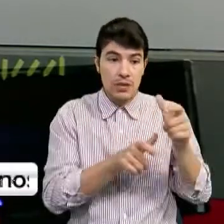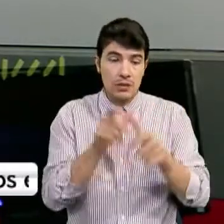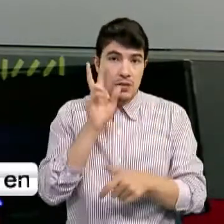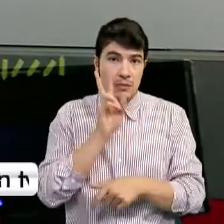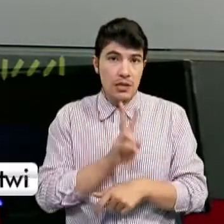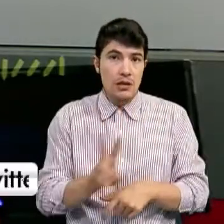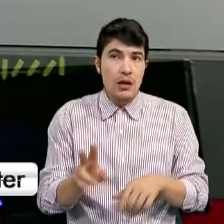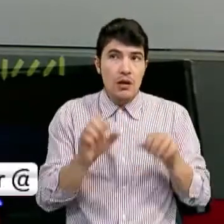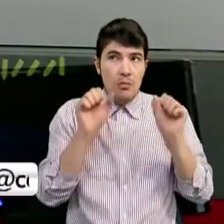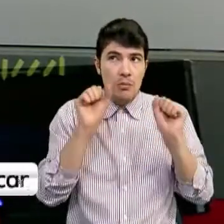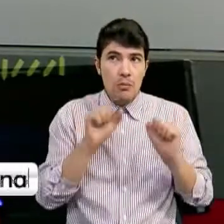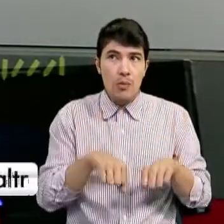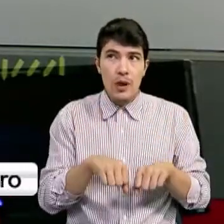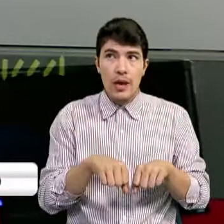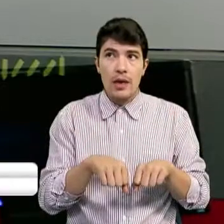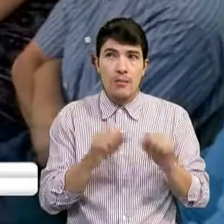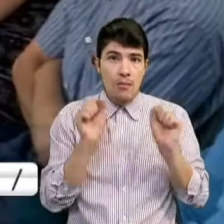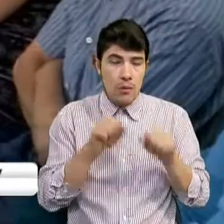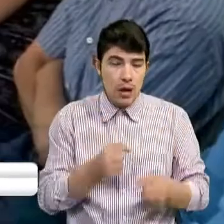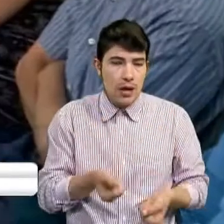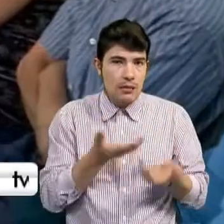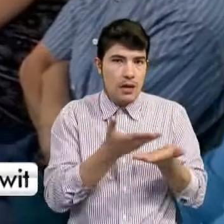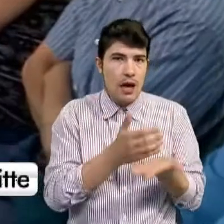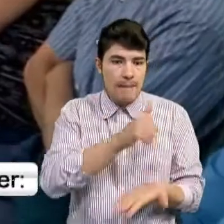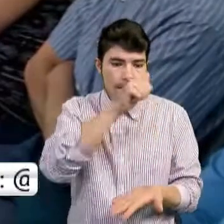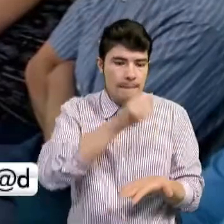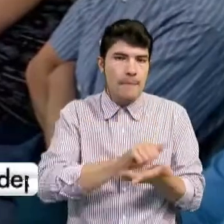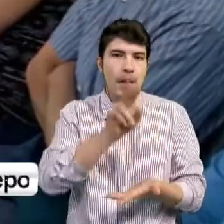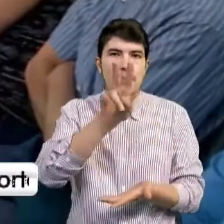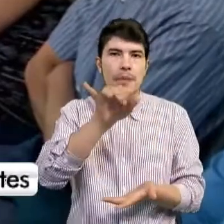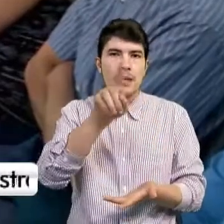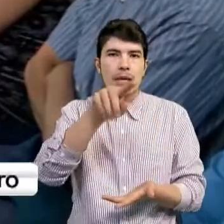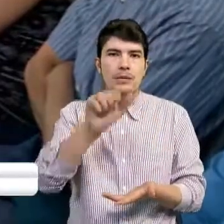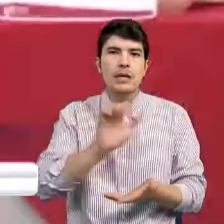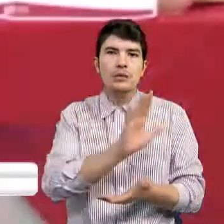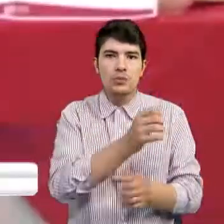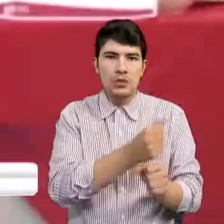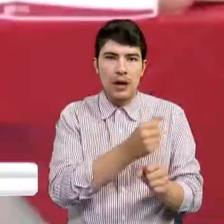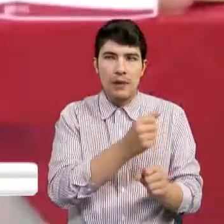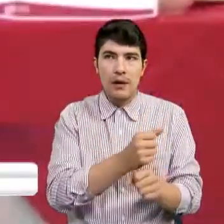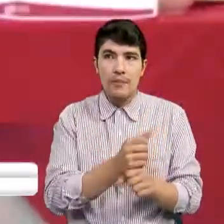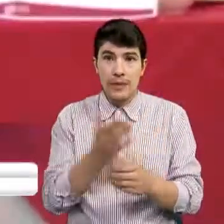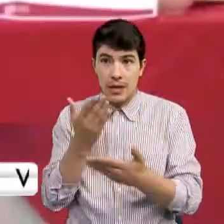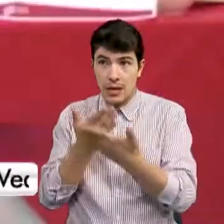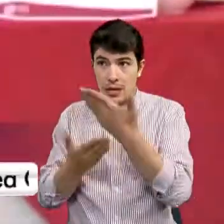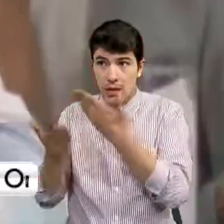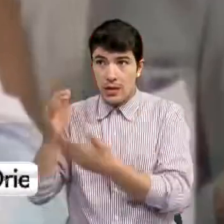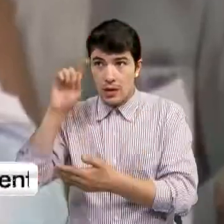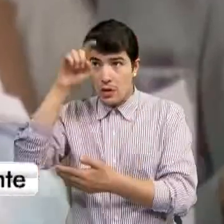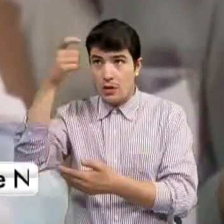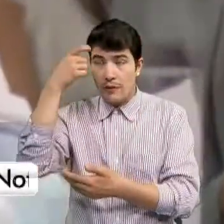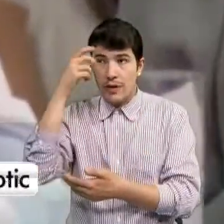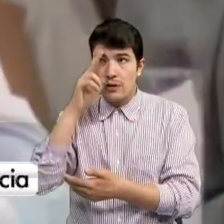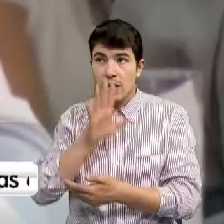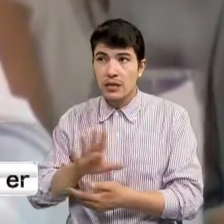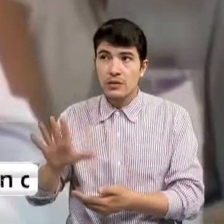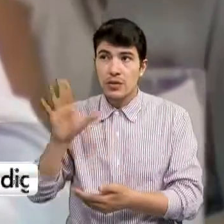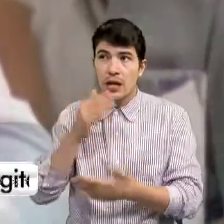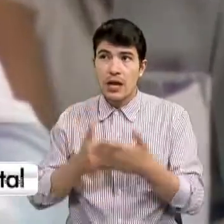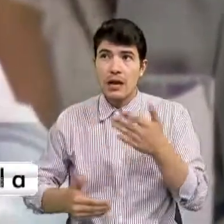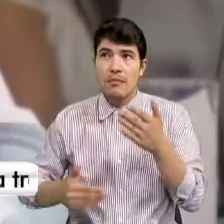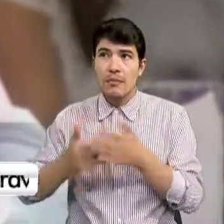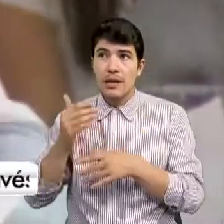pudieran acceder a estas visas de trabajo. Este estudio sirve como base para que tanto el gobierno nacional como territorial empiece